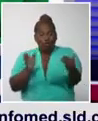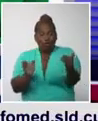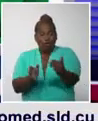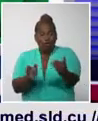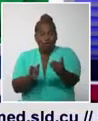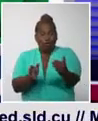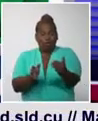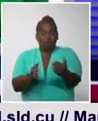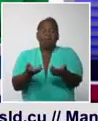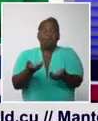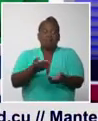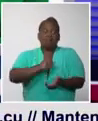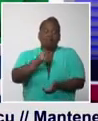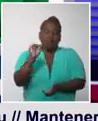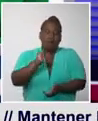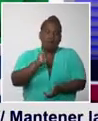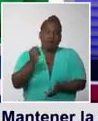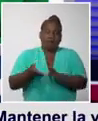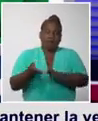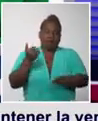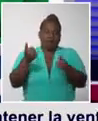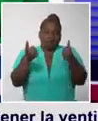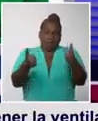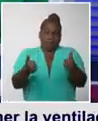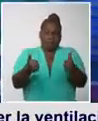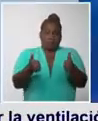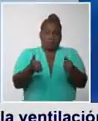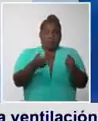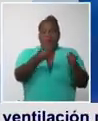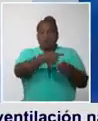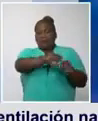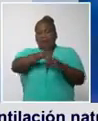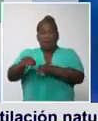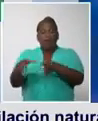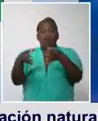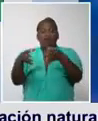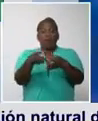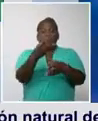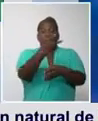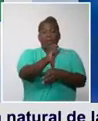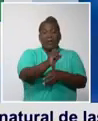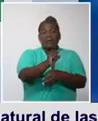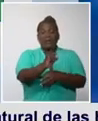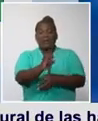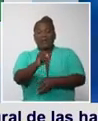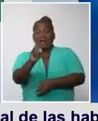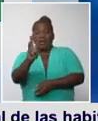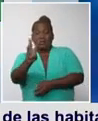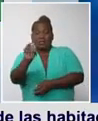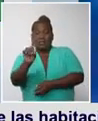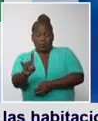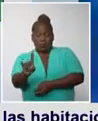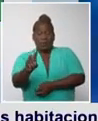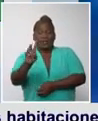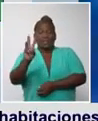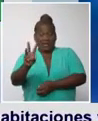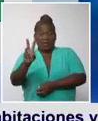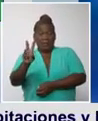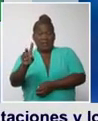logrará recuperar. De 20 a 39 años, 329 ayer, de 40 a